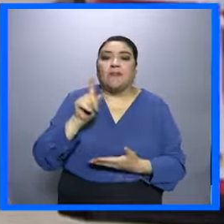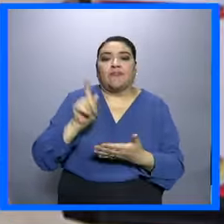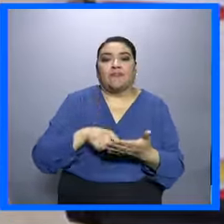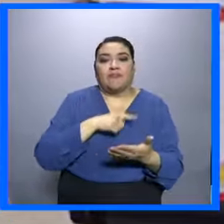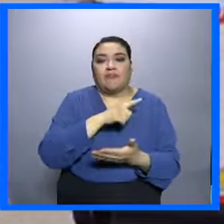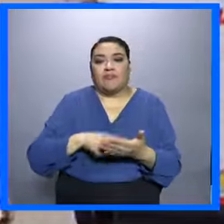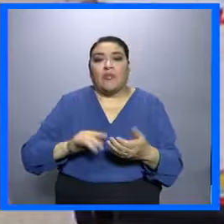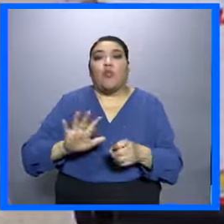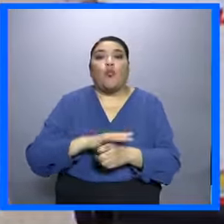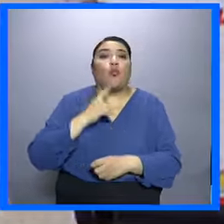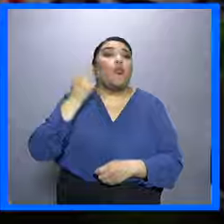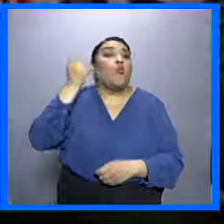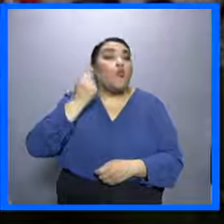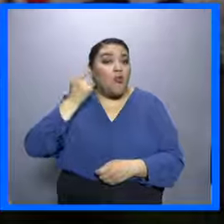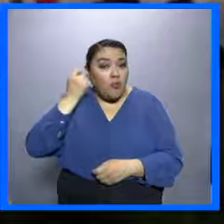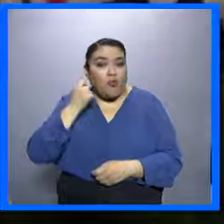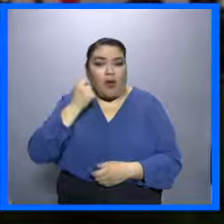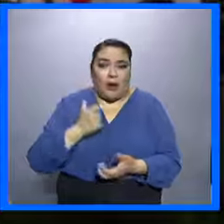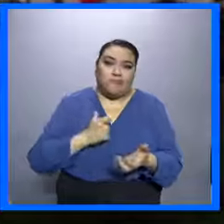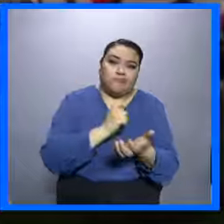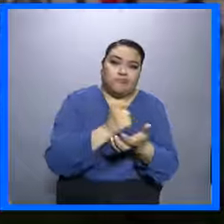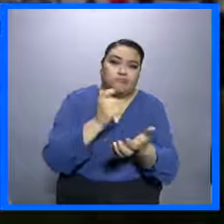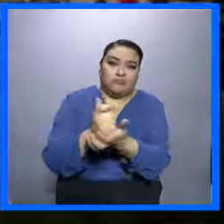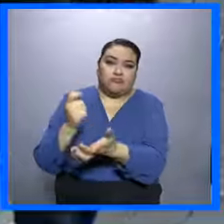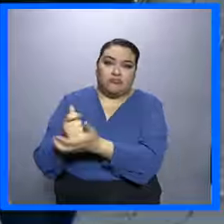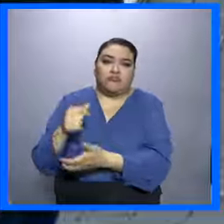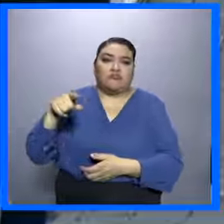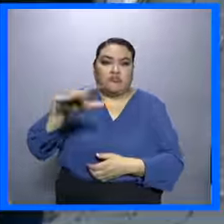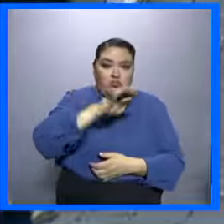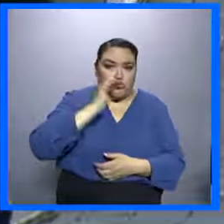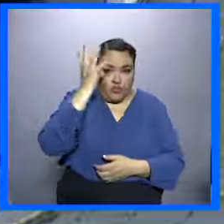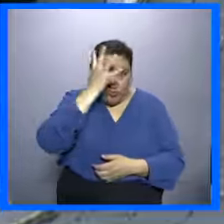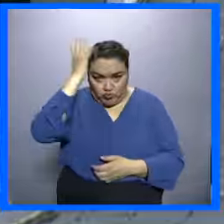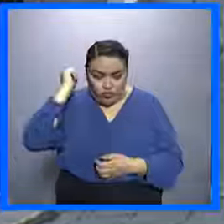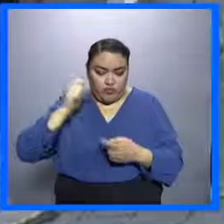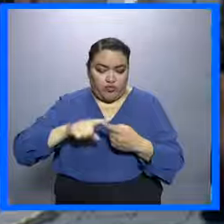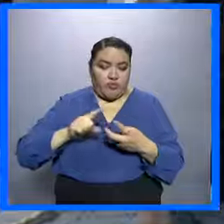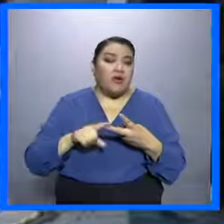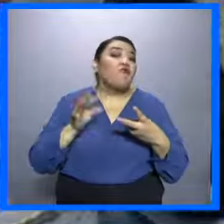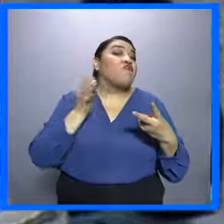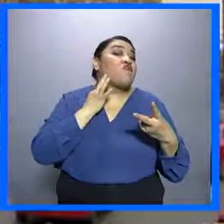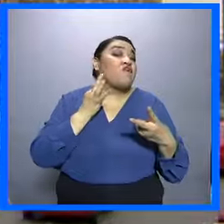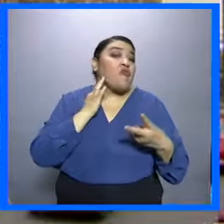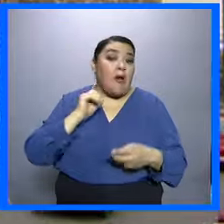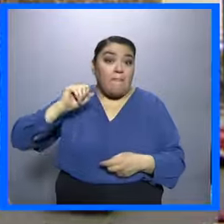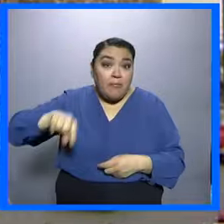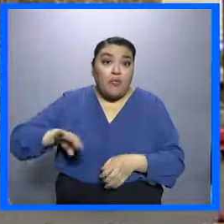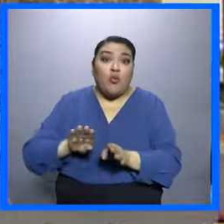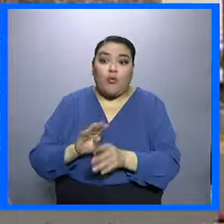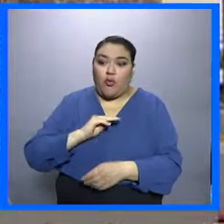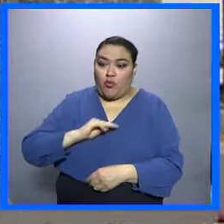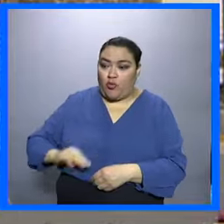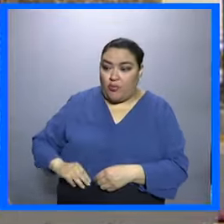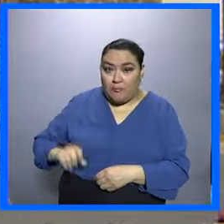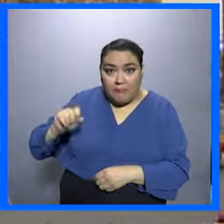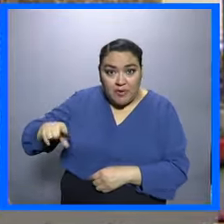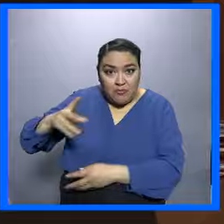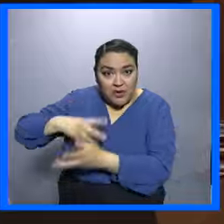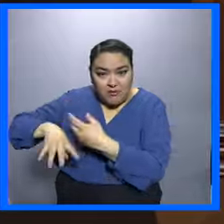de pensiones de jubilación de trabajadores del Poder Judicial de Morelos y de la Fiscalía Local con los propios recursos de esas